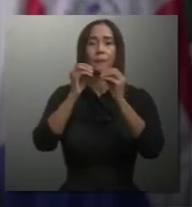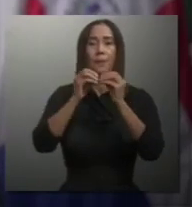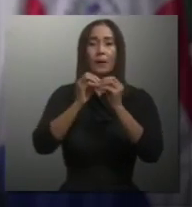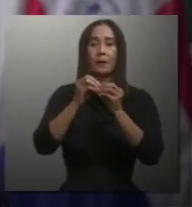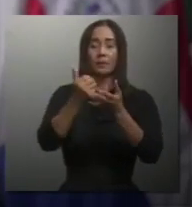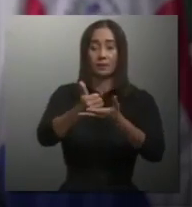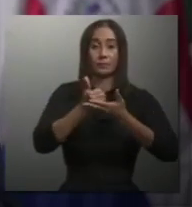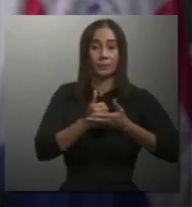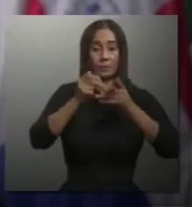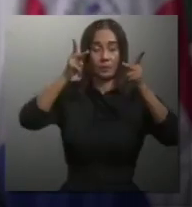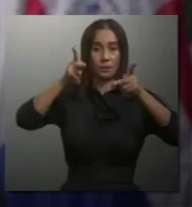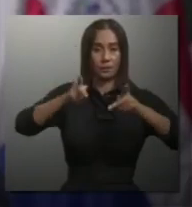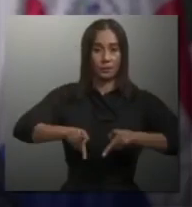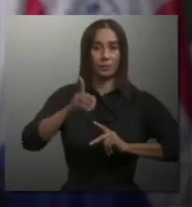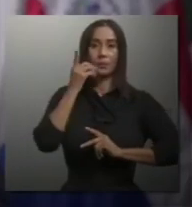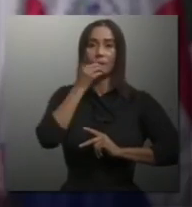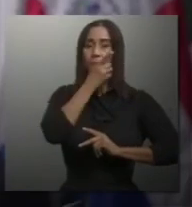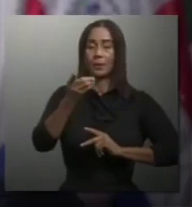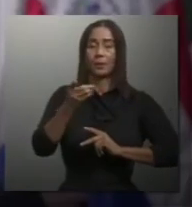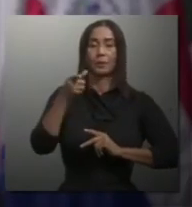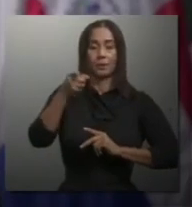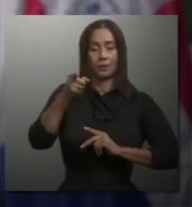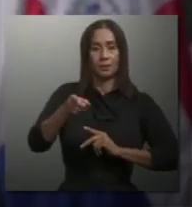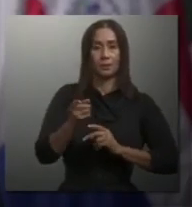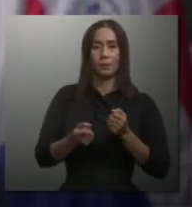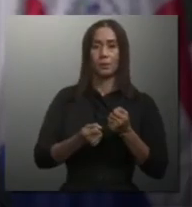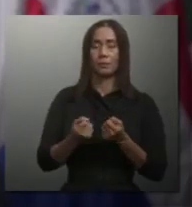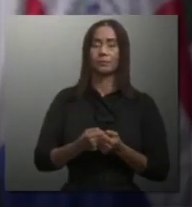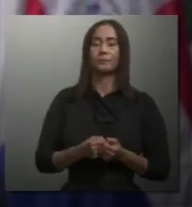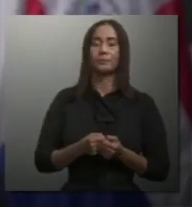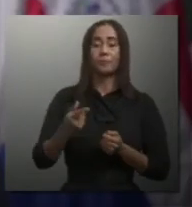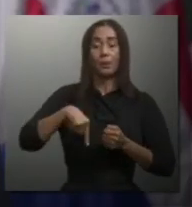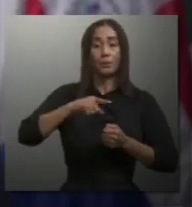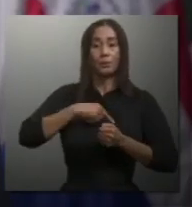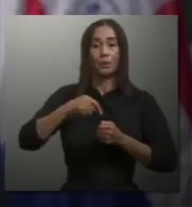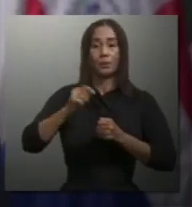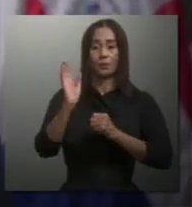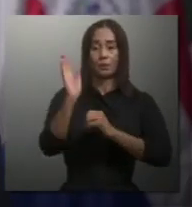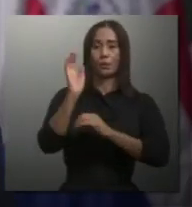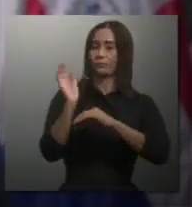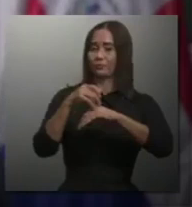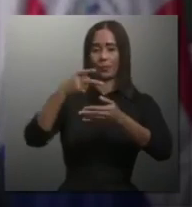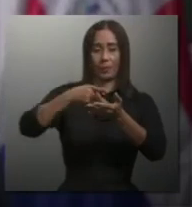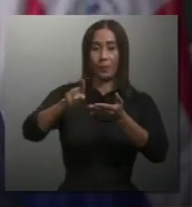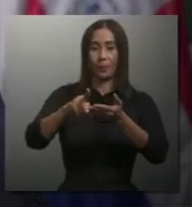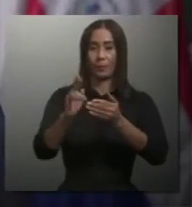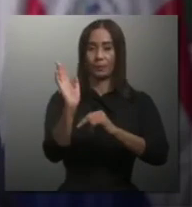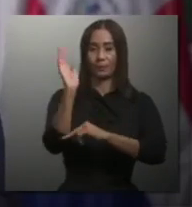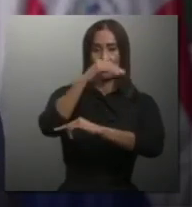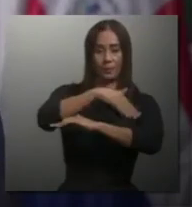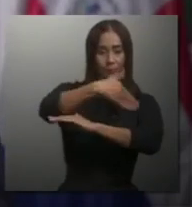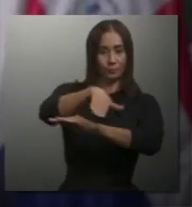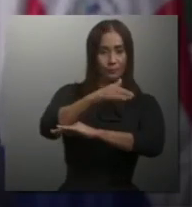Sin embargo, Abinader indicó que debe continuar la recuperación económica exhibida por la nación luego de que